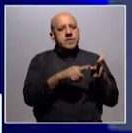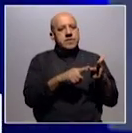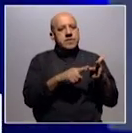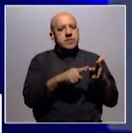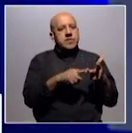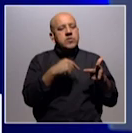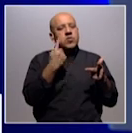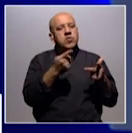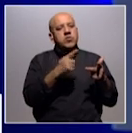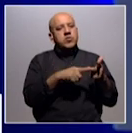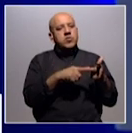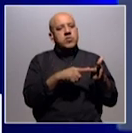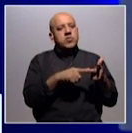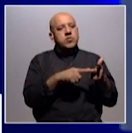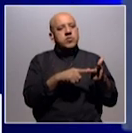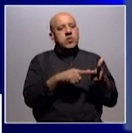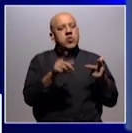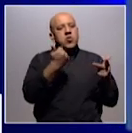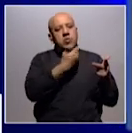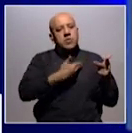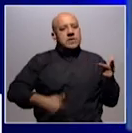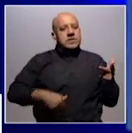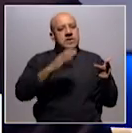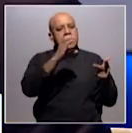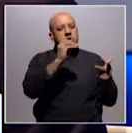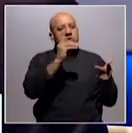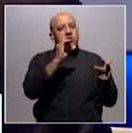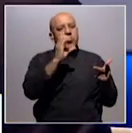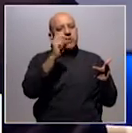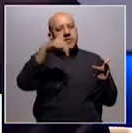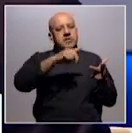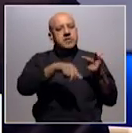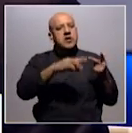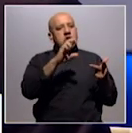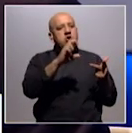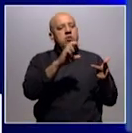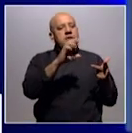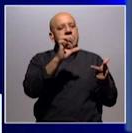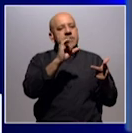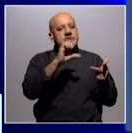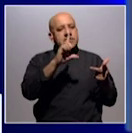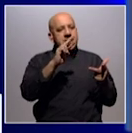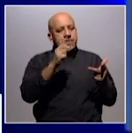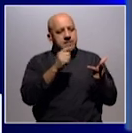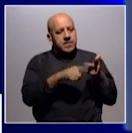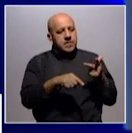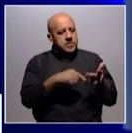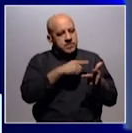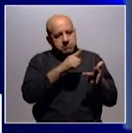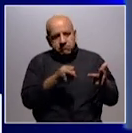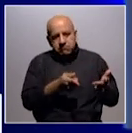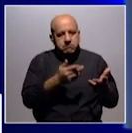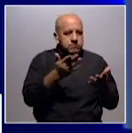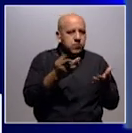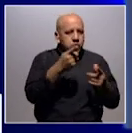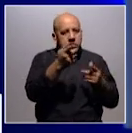y un digamos presidente del codicen que es robert silva sí no de lo que ha escuchado de